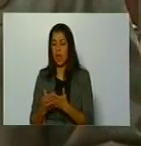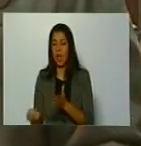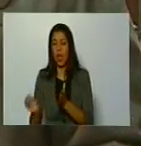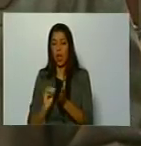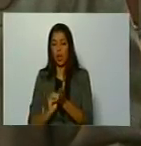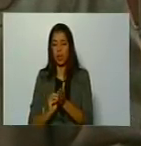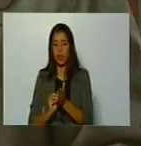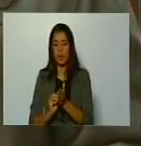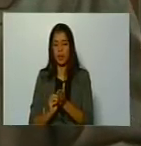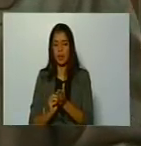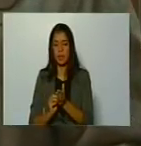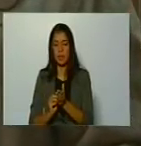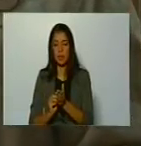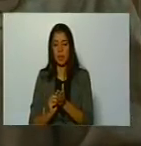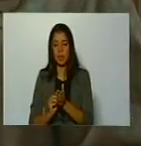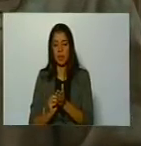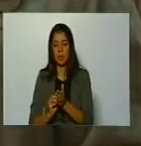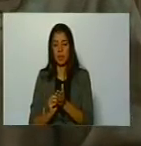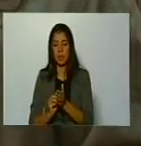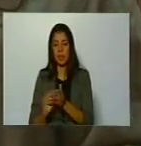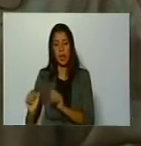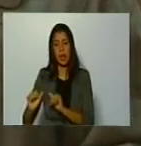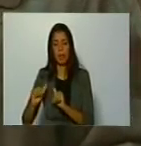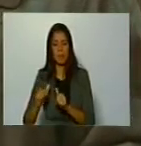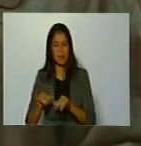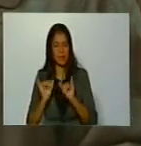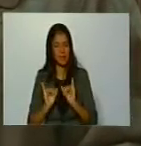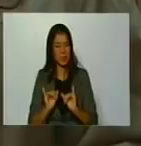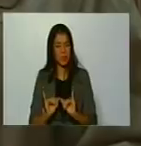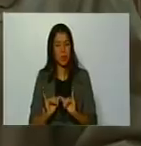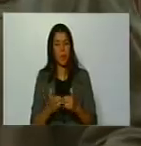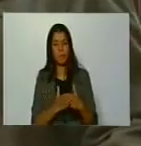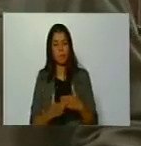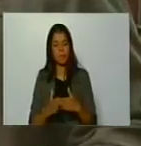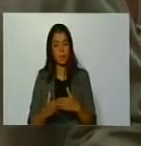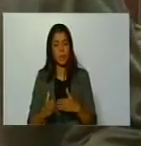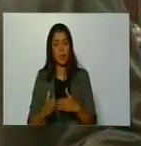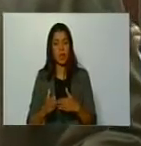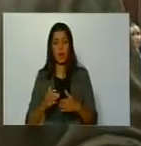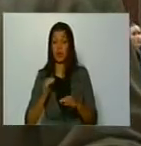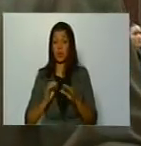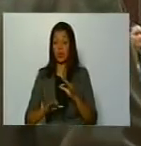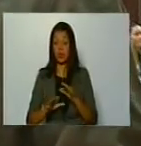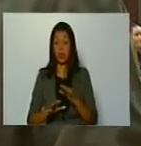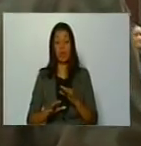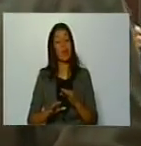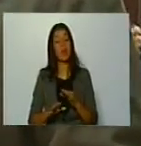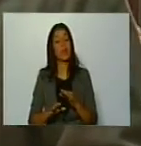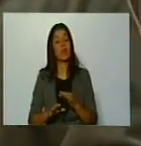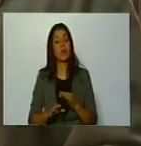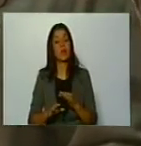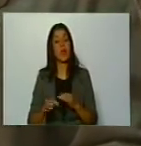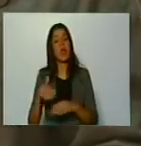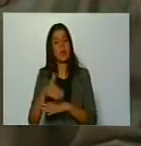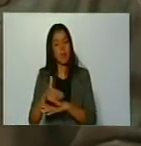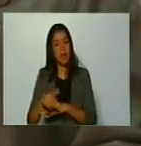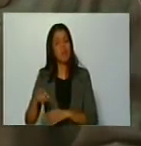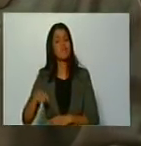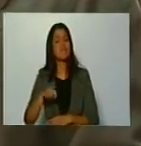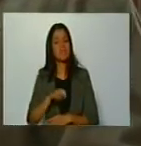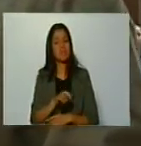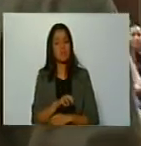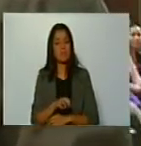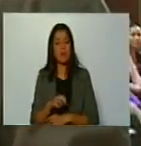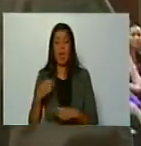comienzo como empecé, porque uno tiene la suerte de andar por ahí en la calle y la